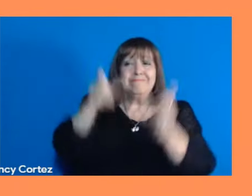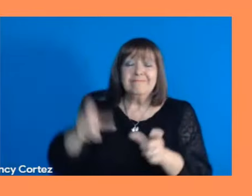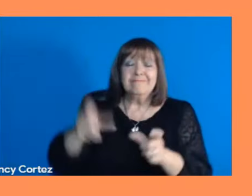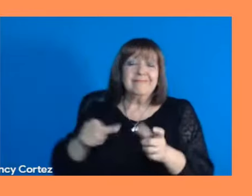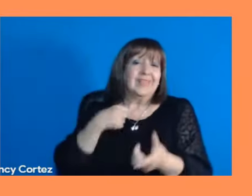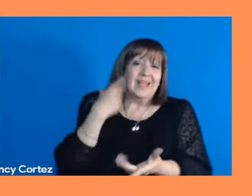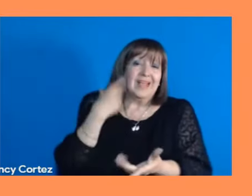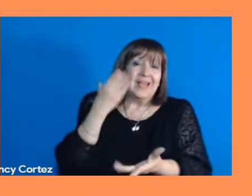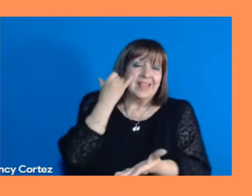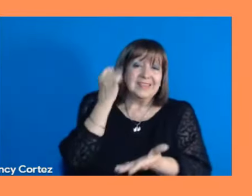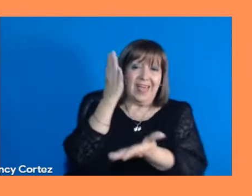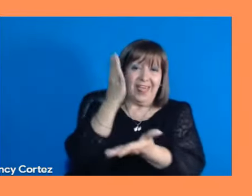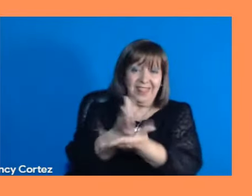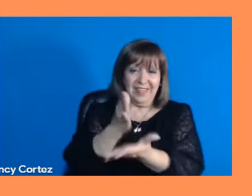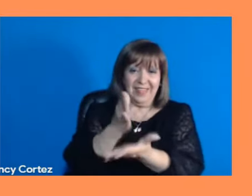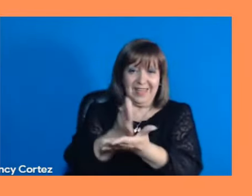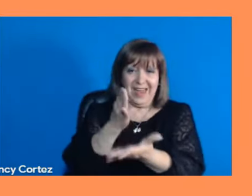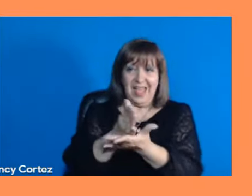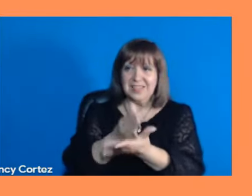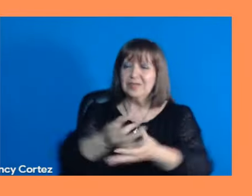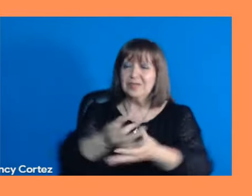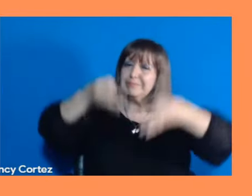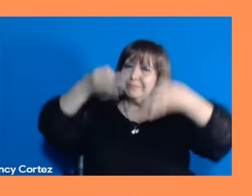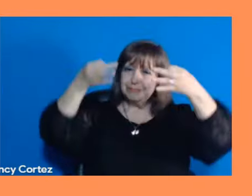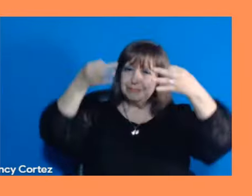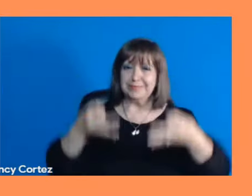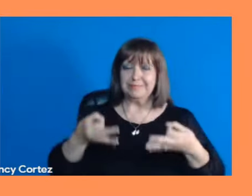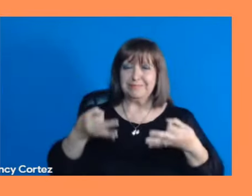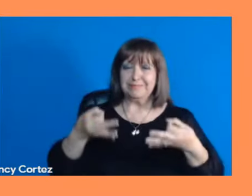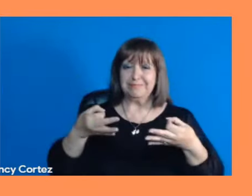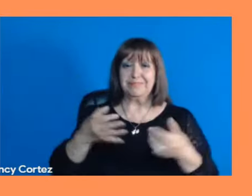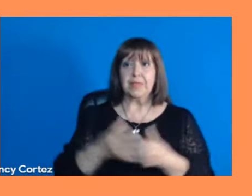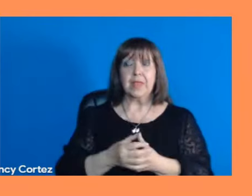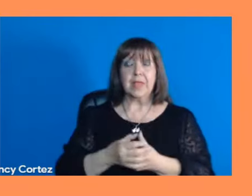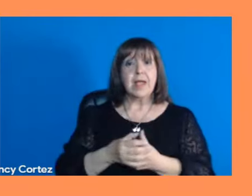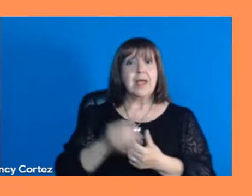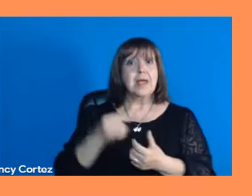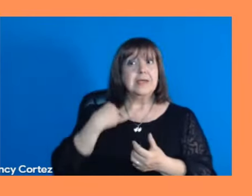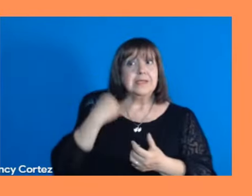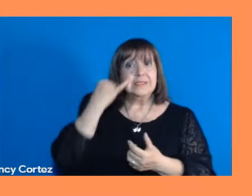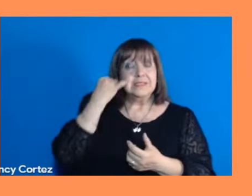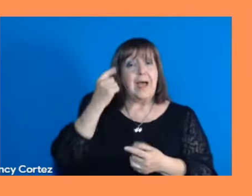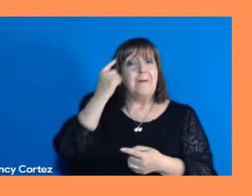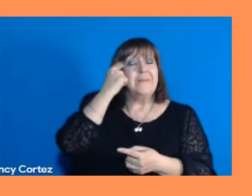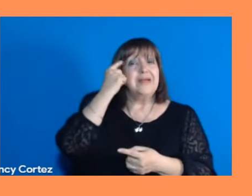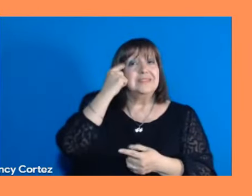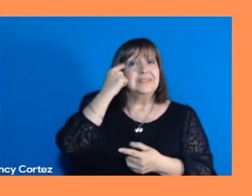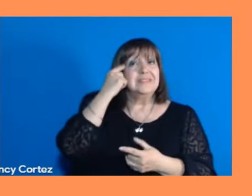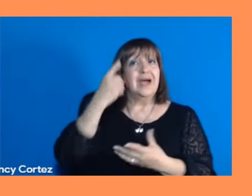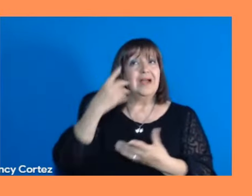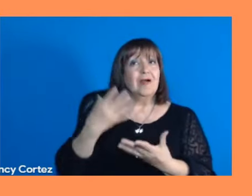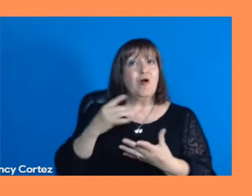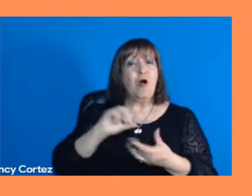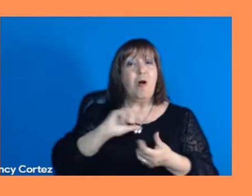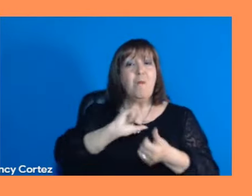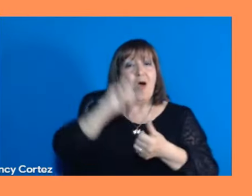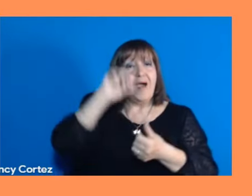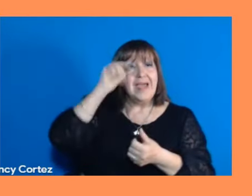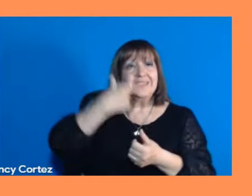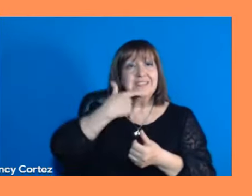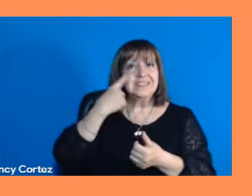plenamente. Pensar la educación sexual integral como parte de los derechos